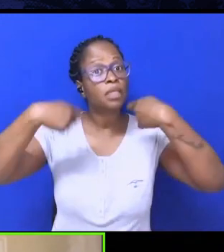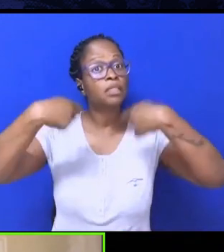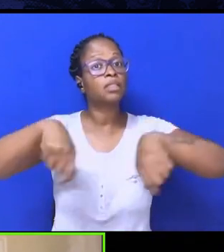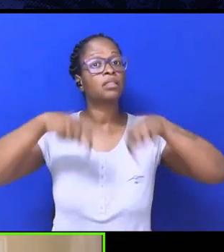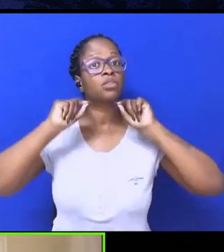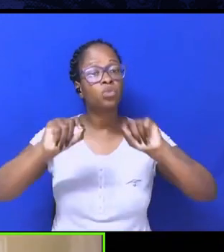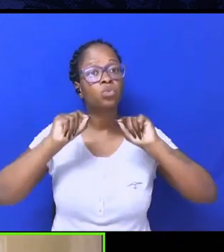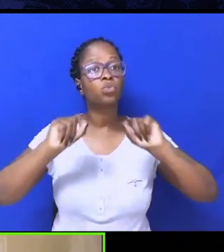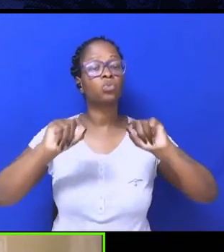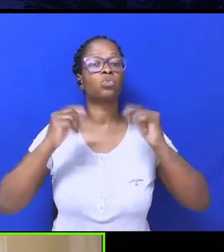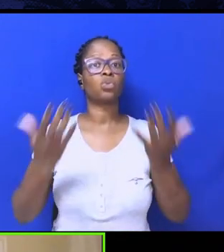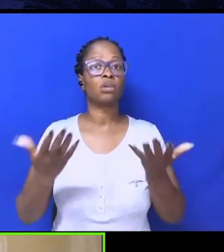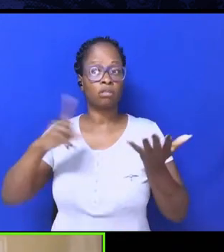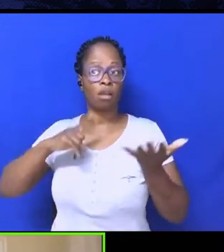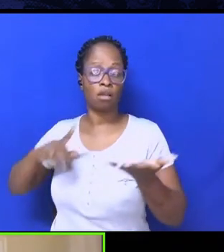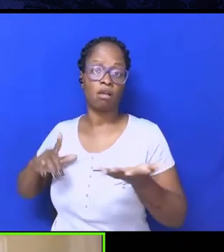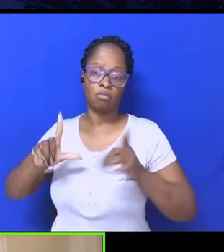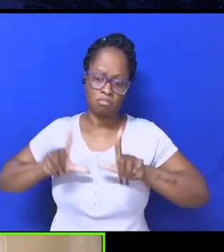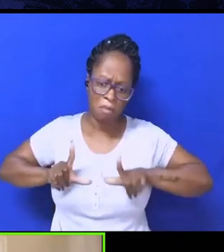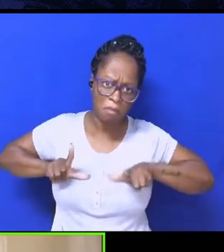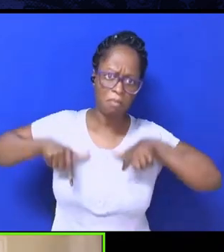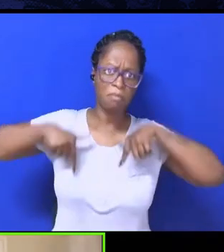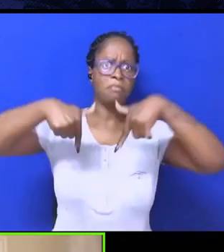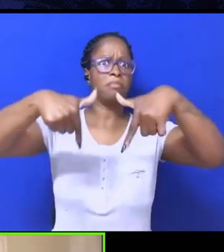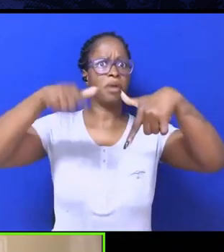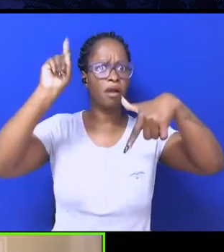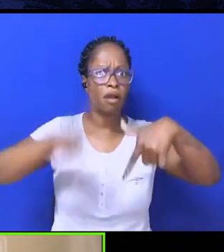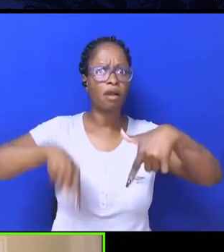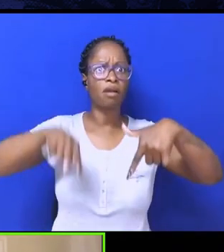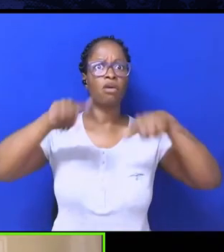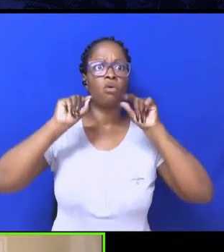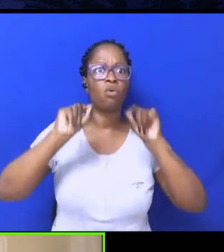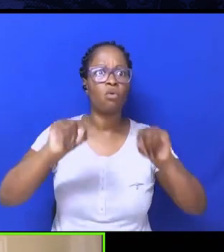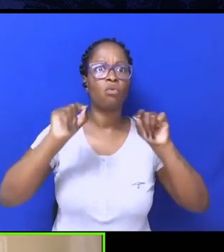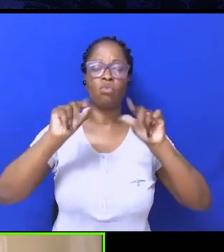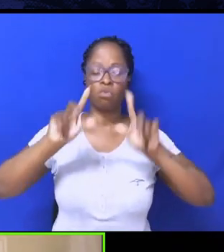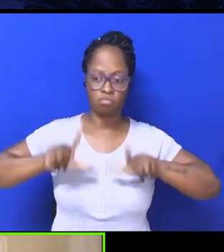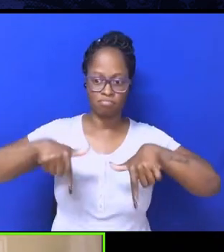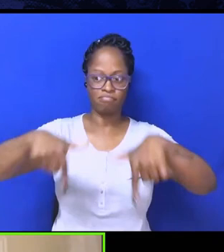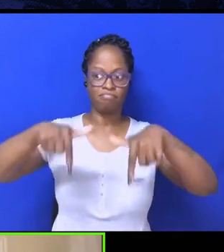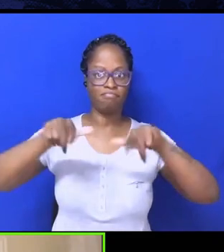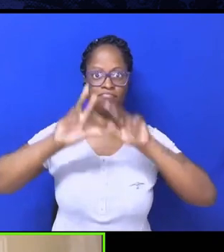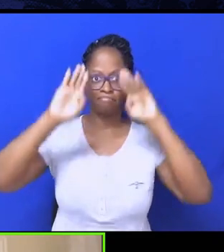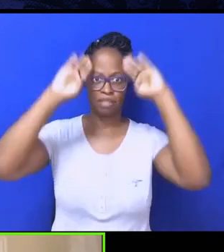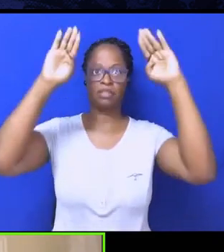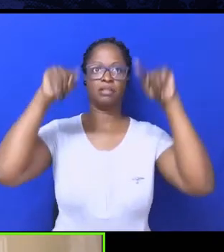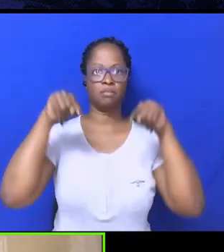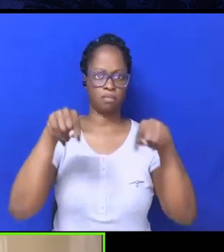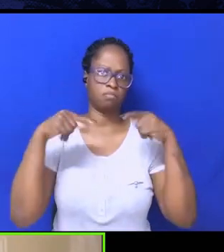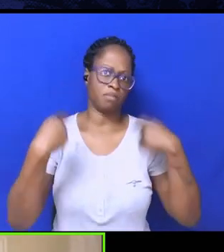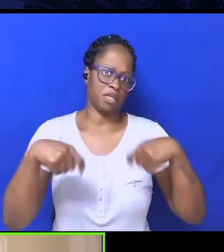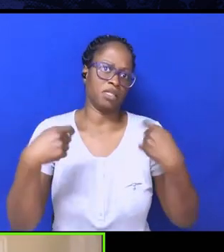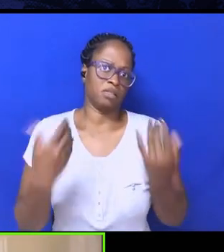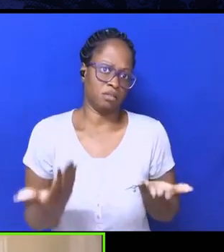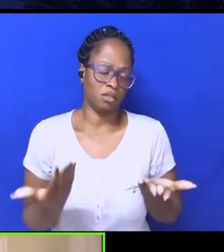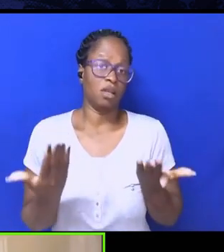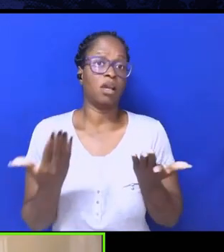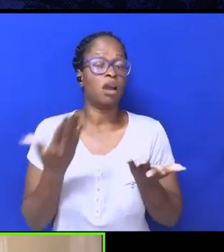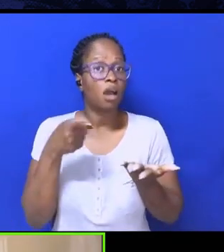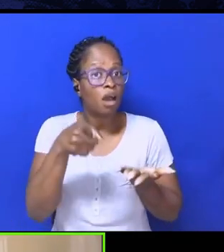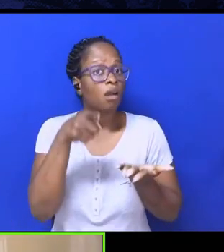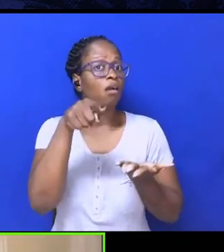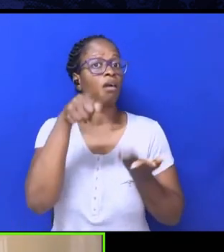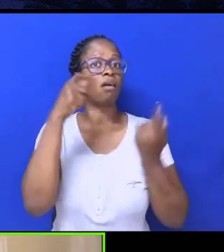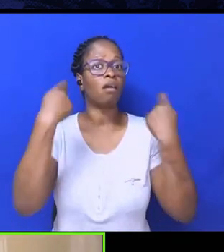instalarse como una mirada transversal transversalizadora y eso es precisamente algo que se hace posible con políticas de la presencia